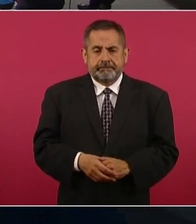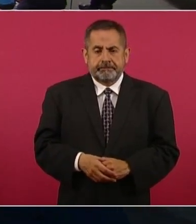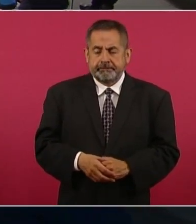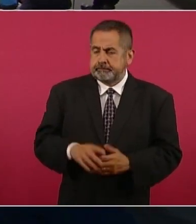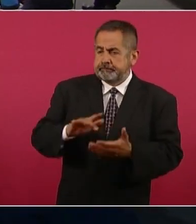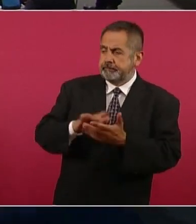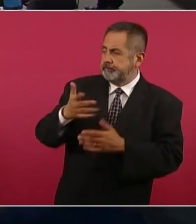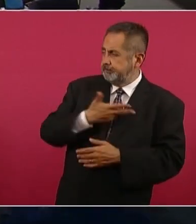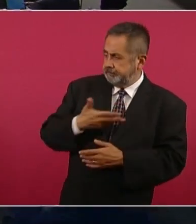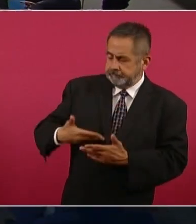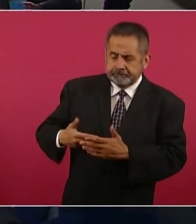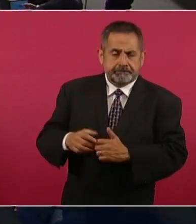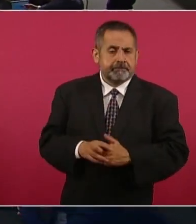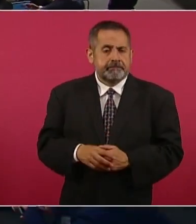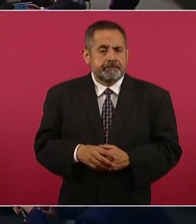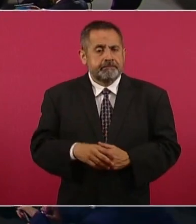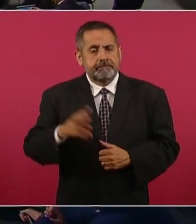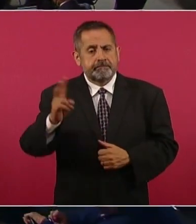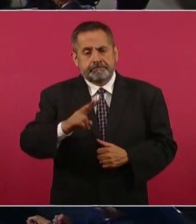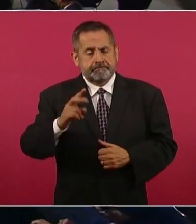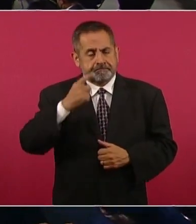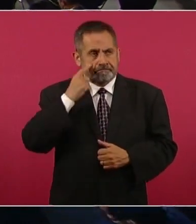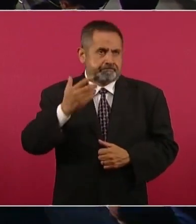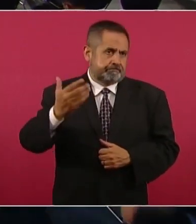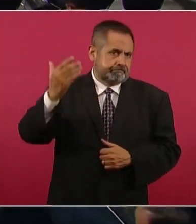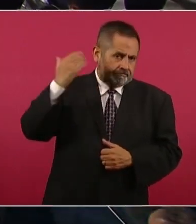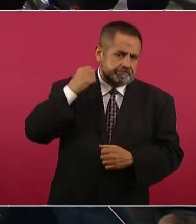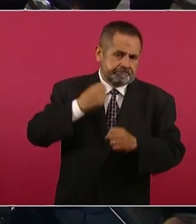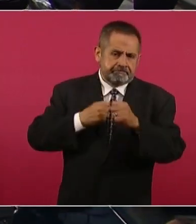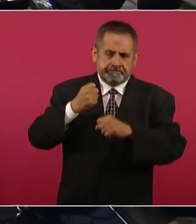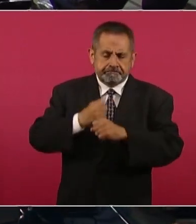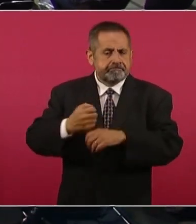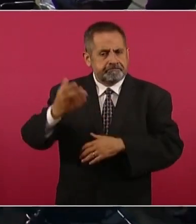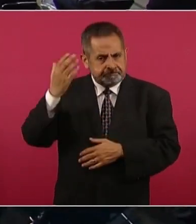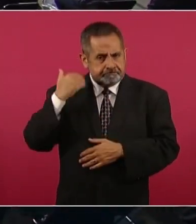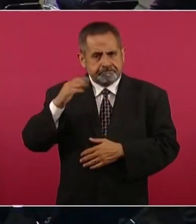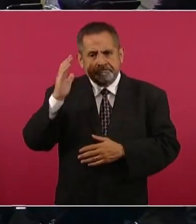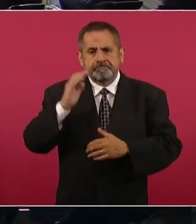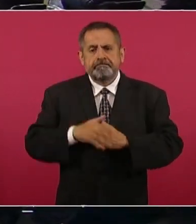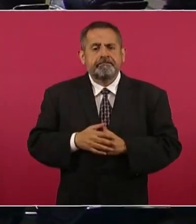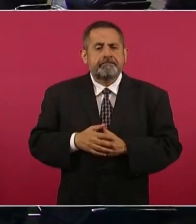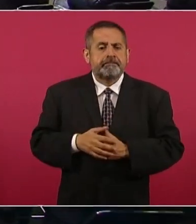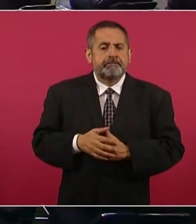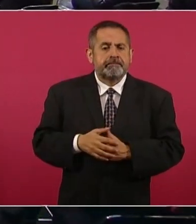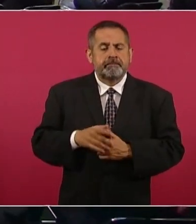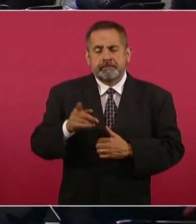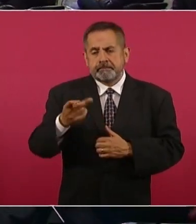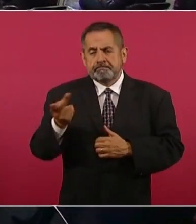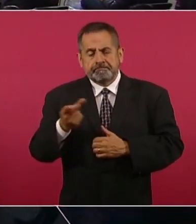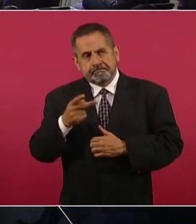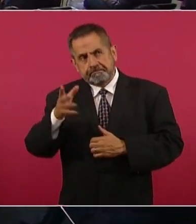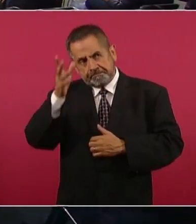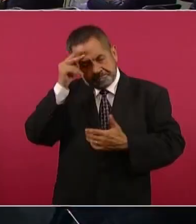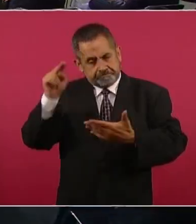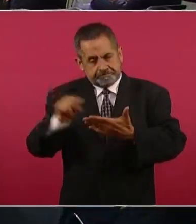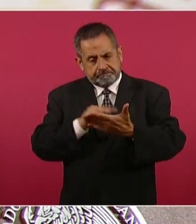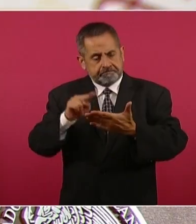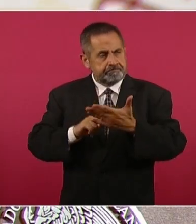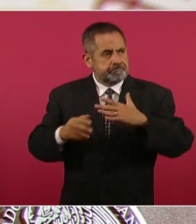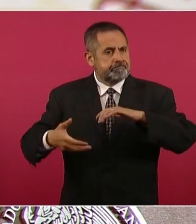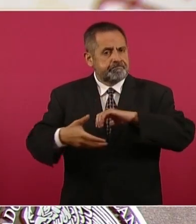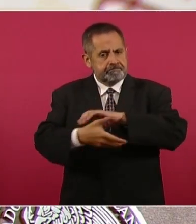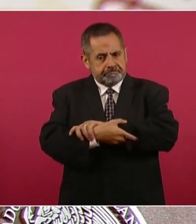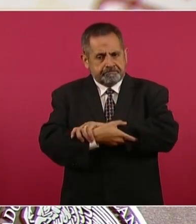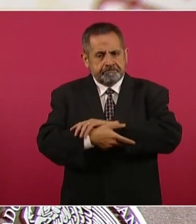Muchas gracias, señor presidente. Efectivamente, hace varios años se hizo un convenio que incluso llevó a